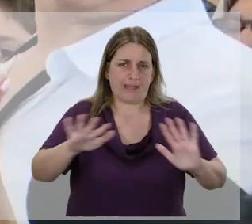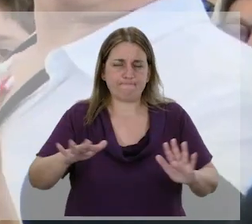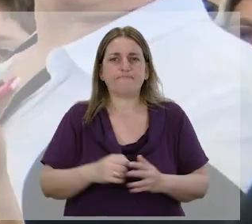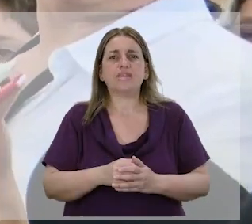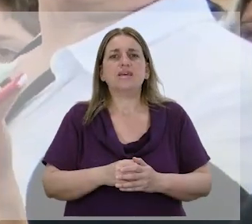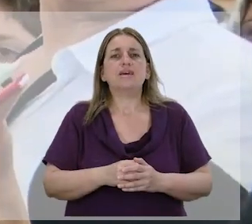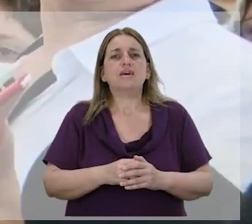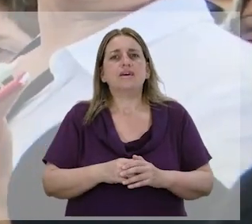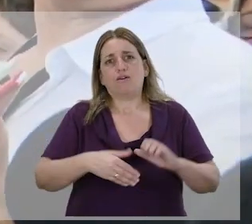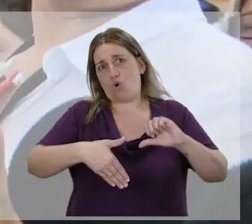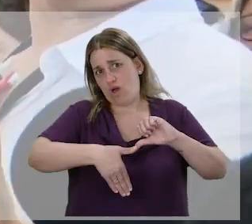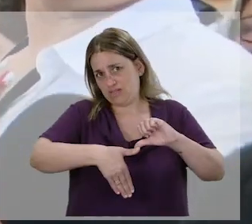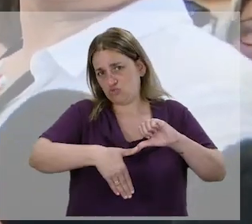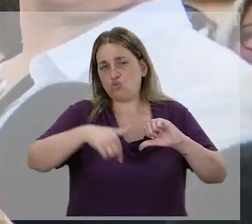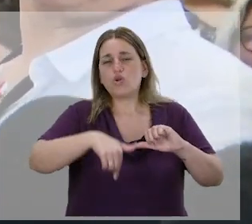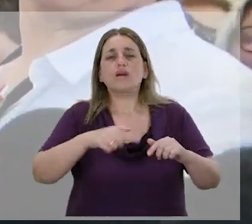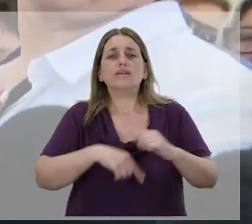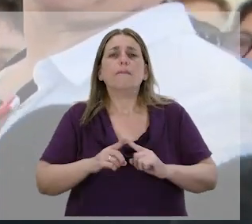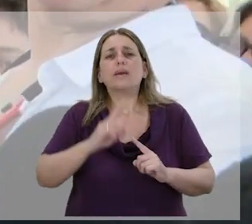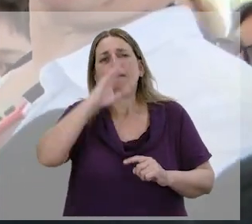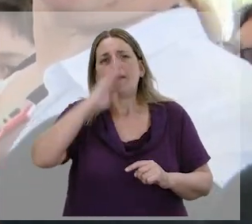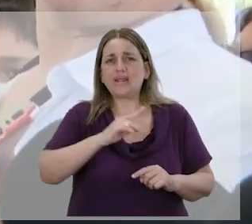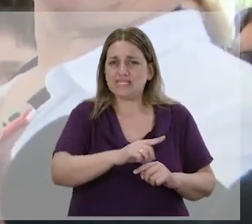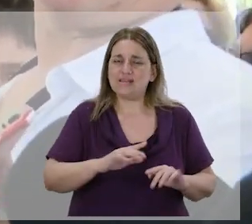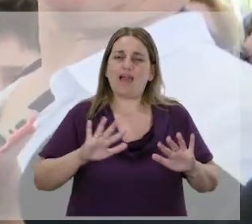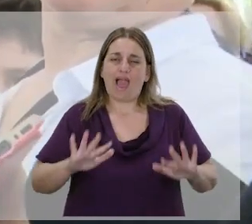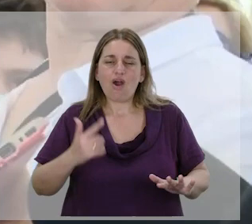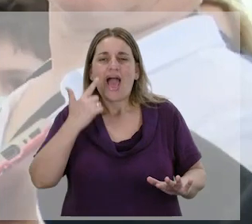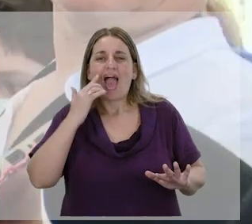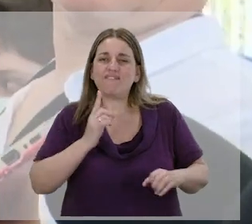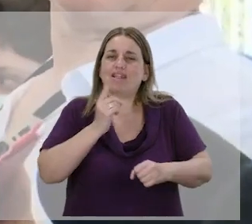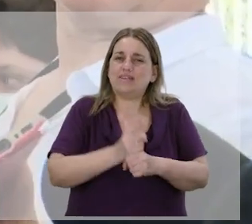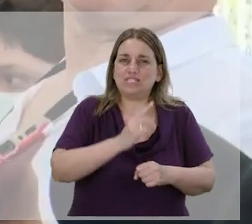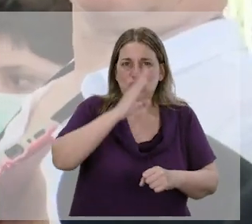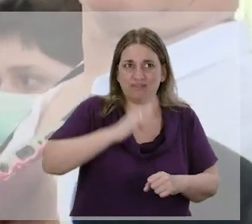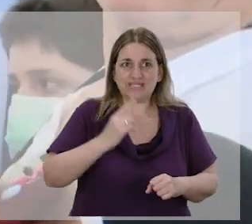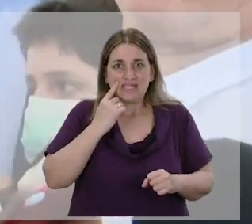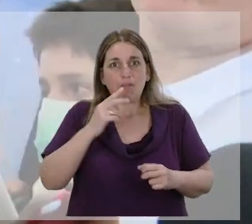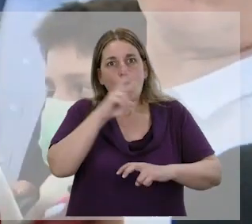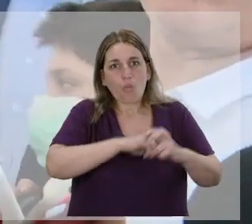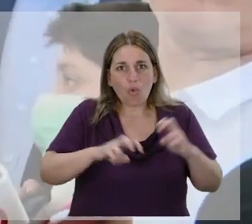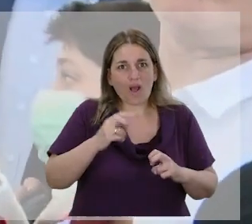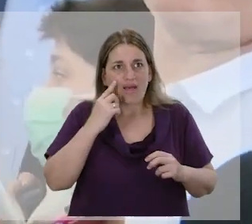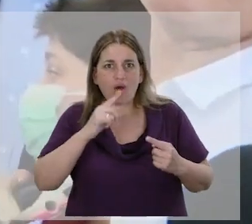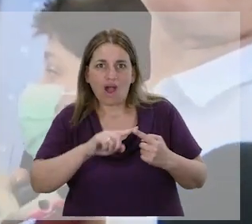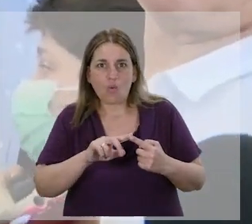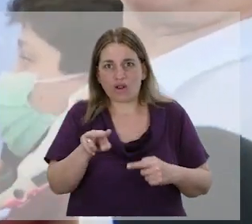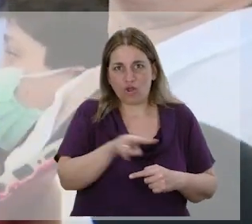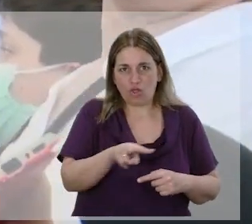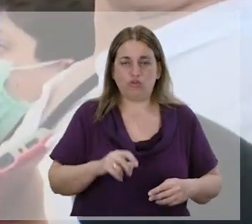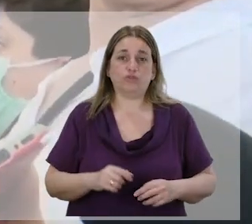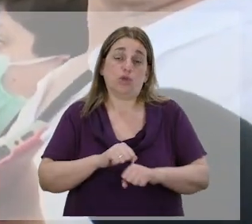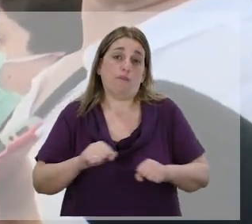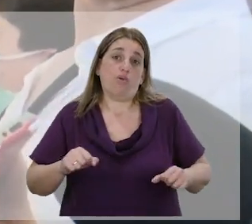sur. La otra es con respecto a algunas medidas del Brasil. Se están haciendo tratativas en las dos